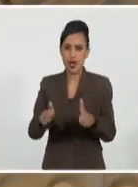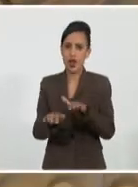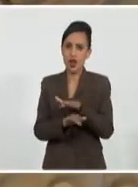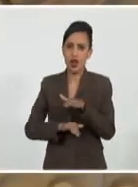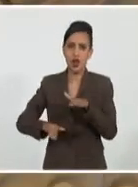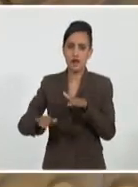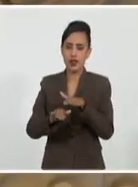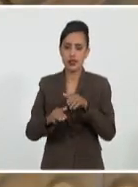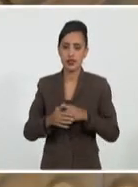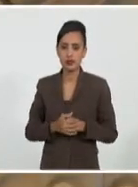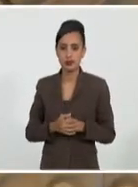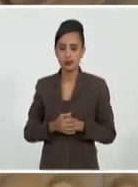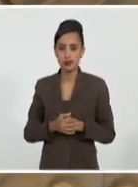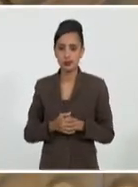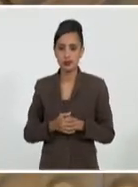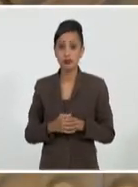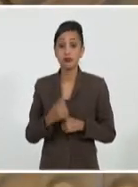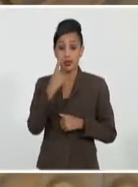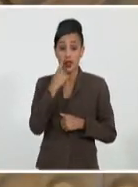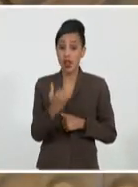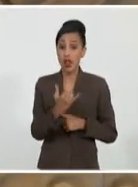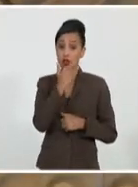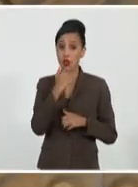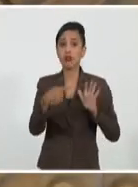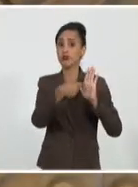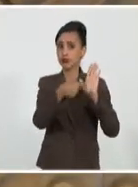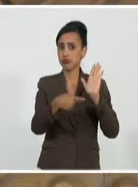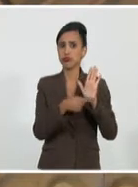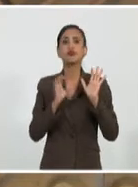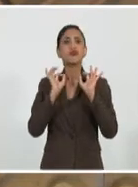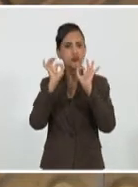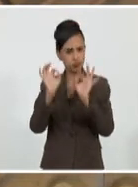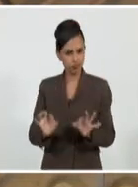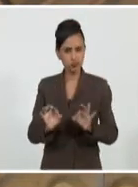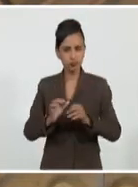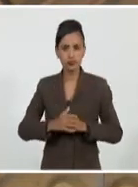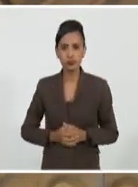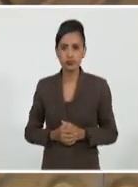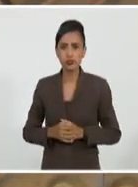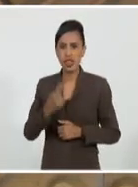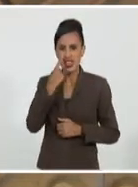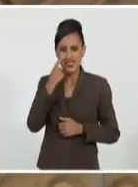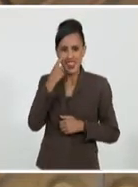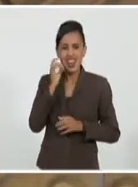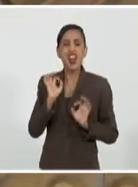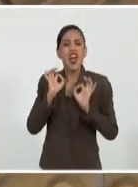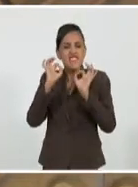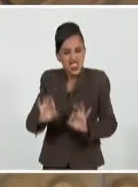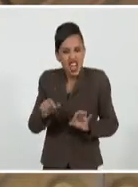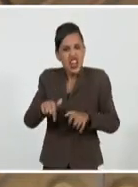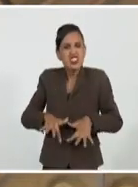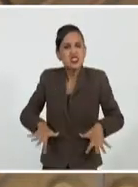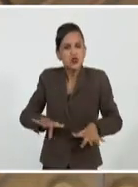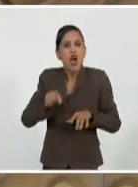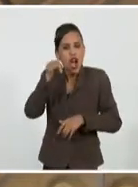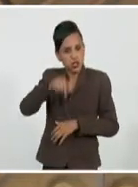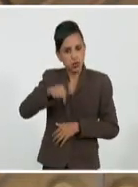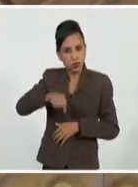Críticas objetivas, críticas reales, críticas ajustadas a lo que estamos viviendo, a la realidad. Y